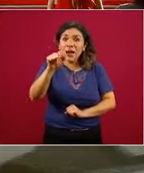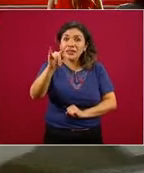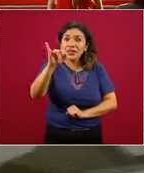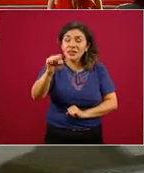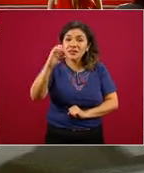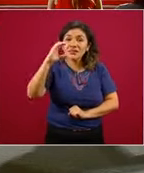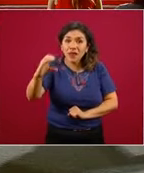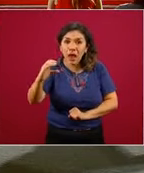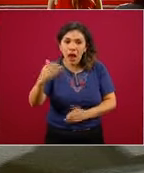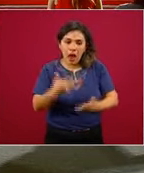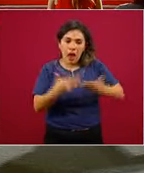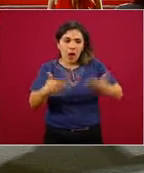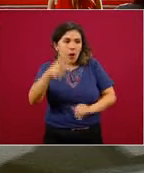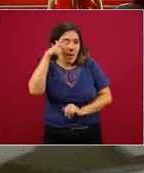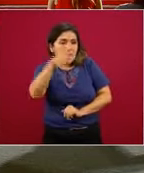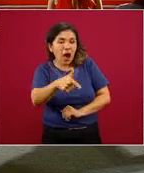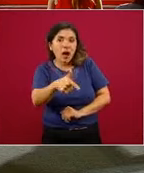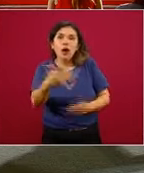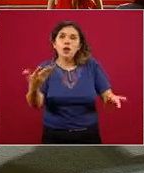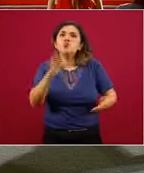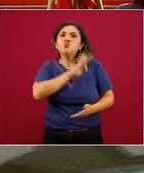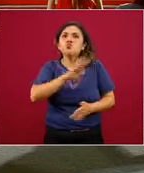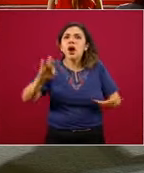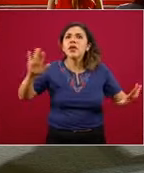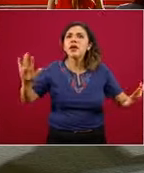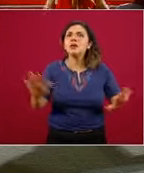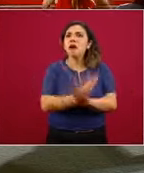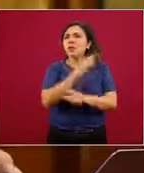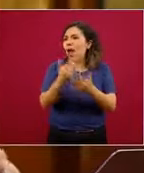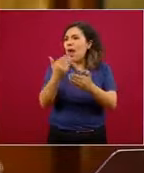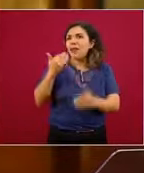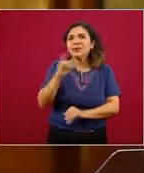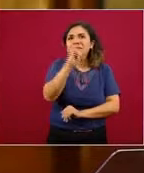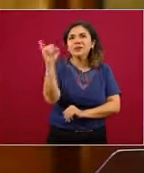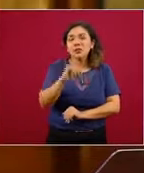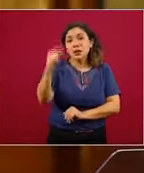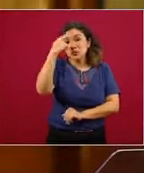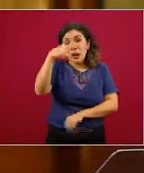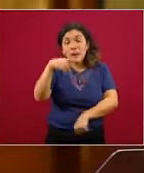estamos ante la oportunidad histórica de cambiar los riesgos